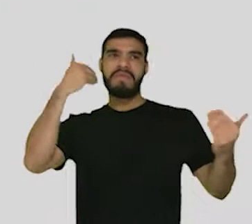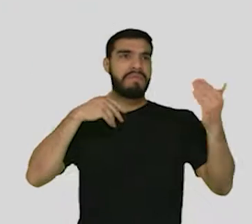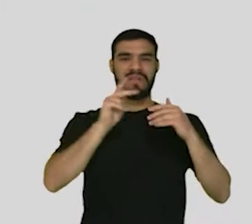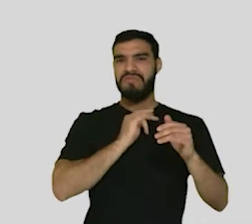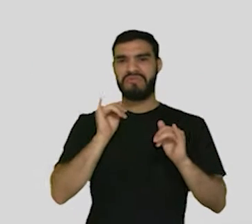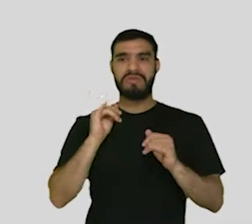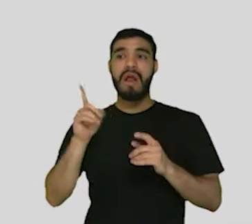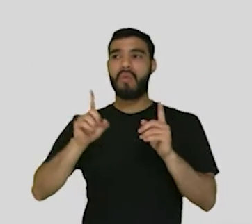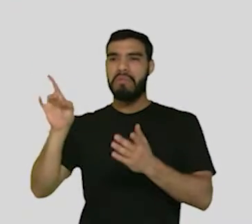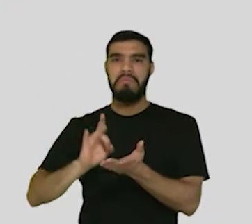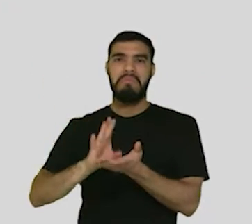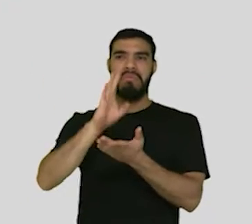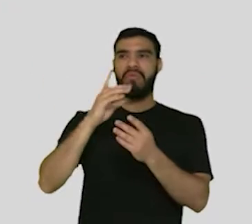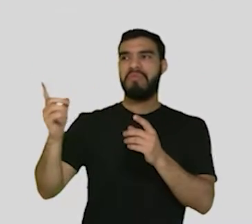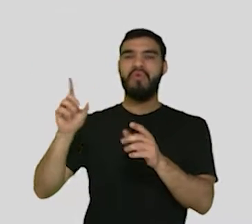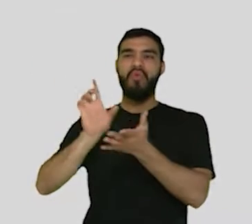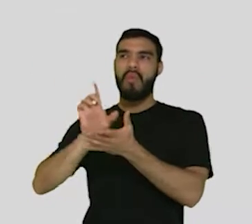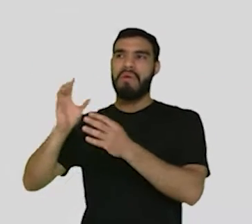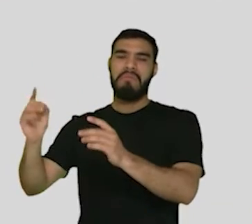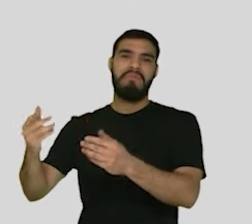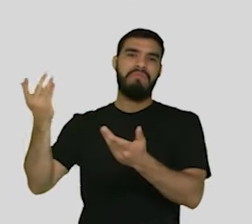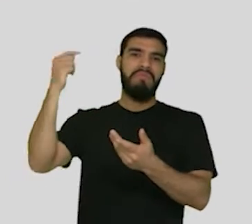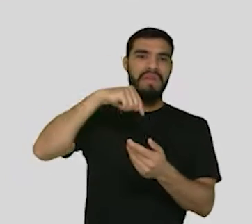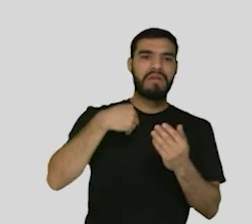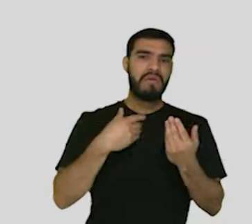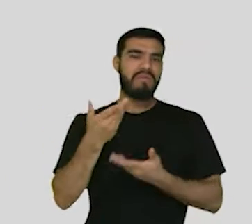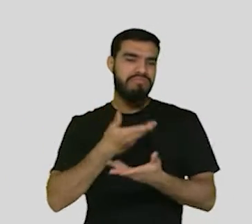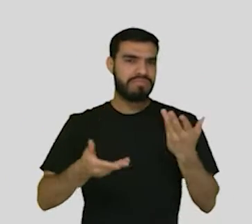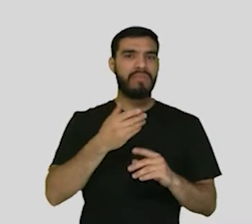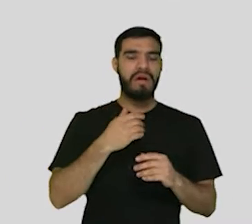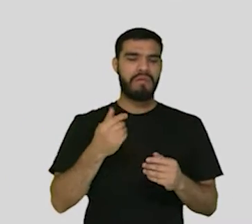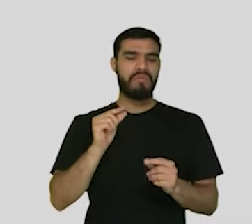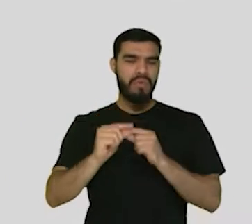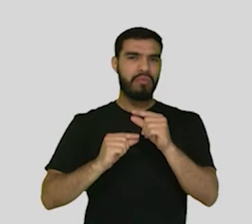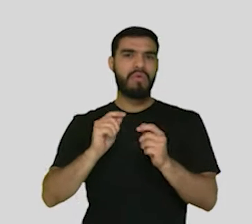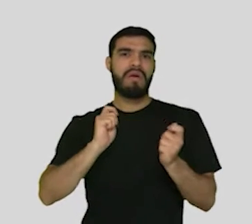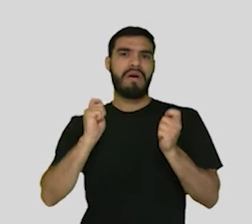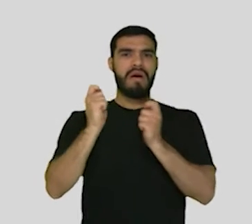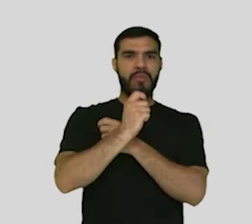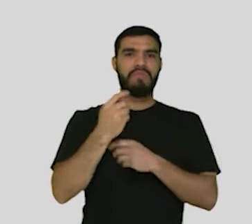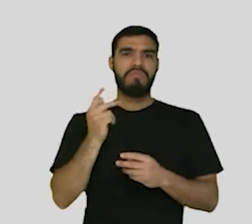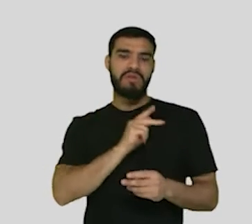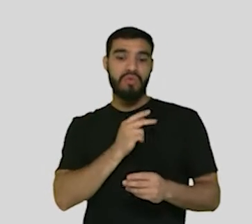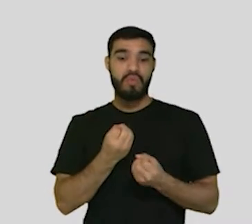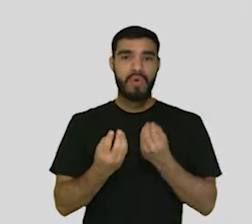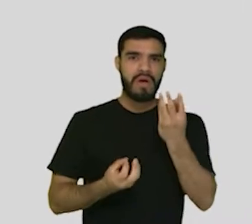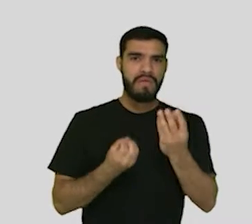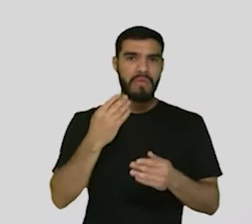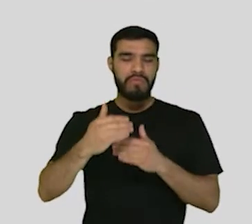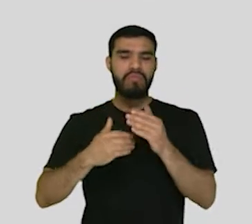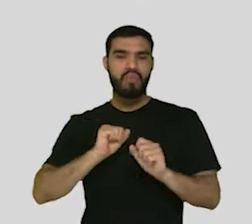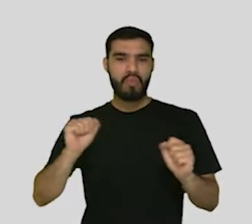oga pahu oñangarekova Pesanta bella Evana, co angaro pijetamba